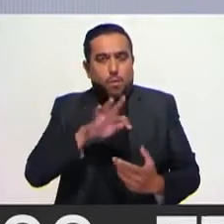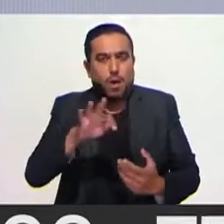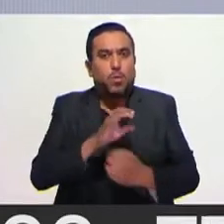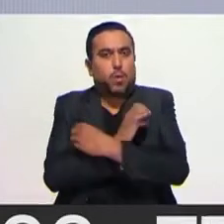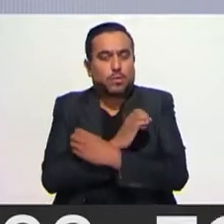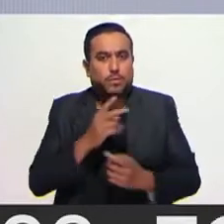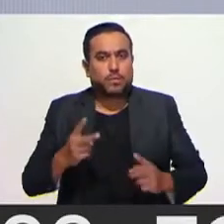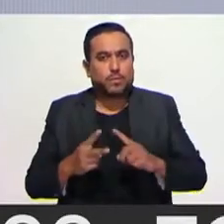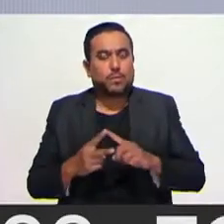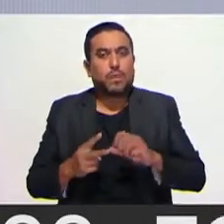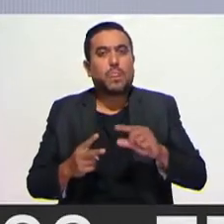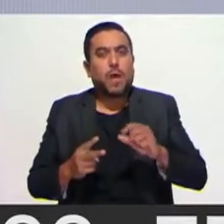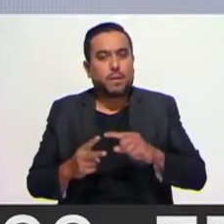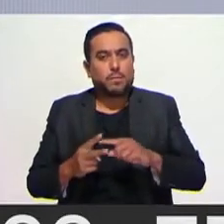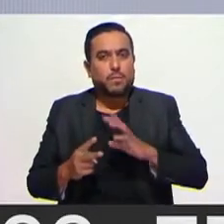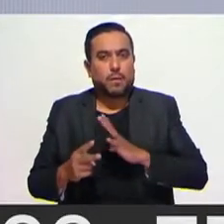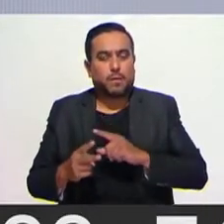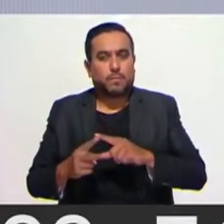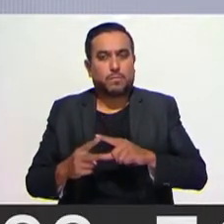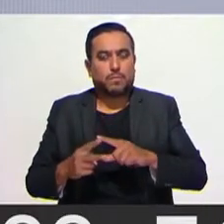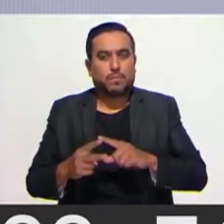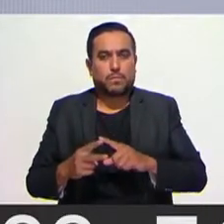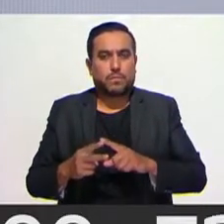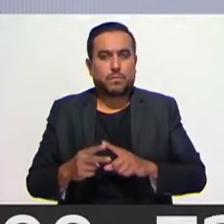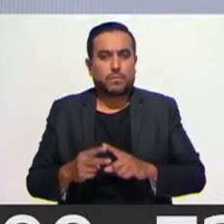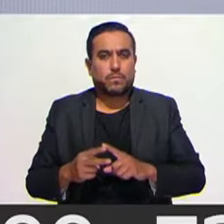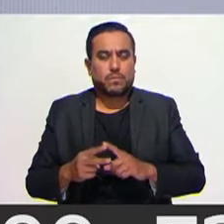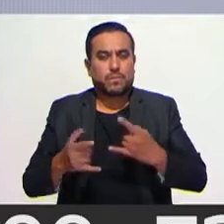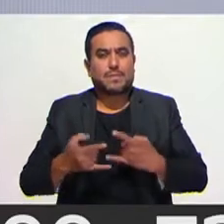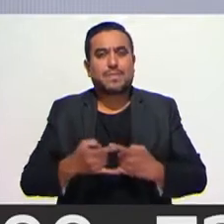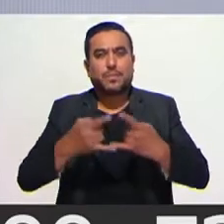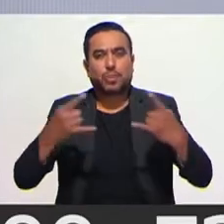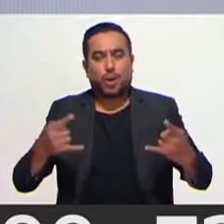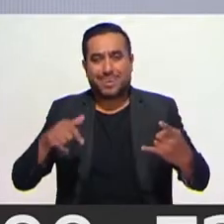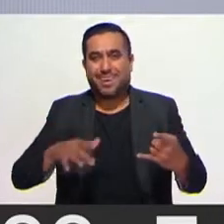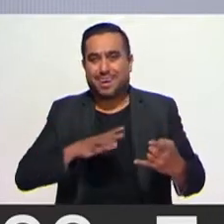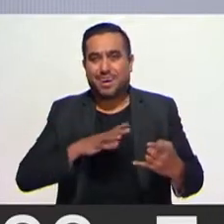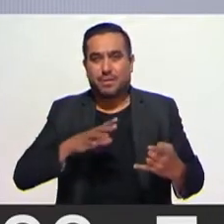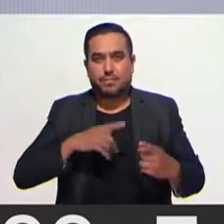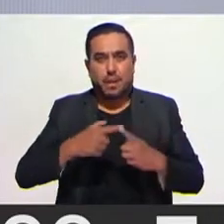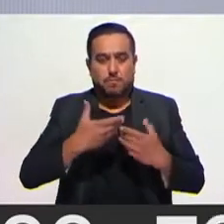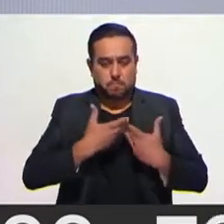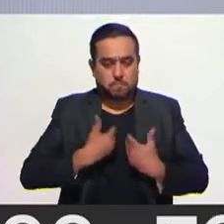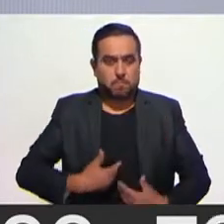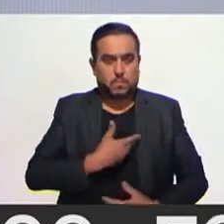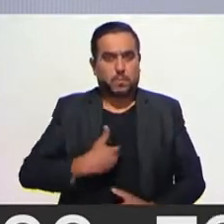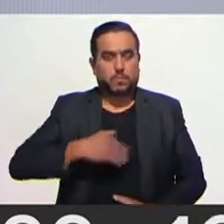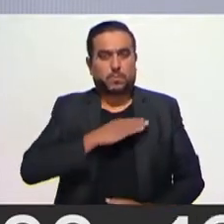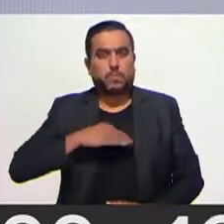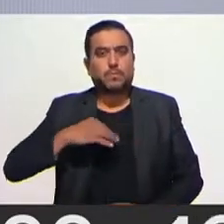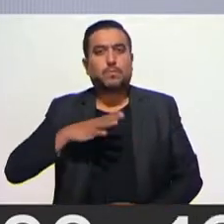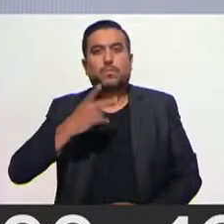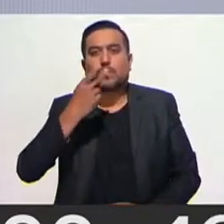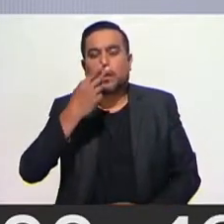educación. Tenemos que generar que también historia haremos siendo presidente municipal. Lograremos